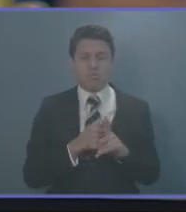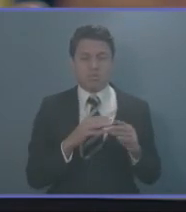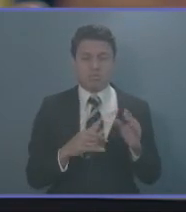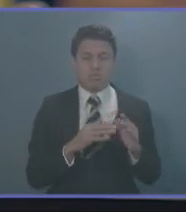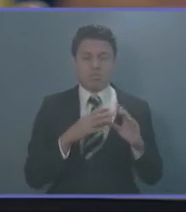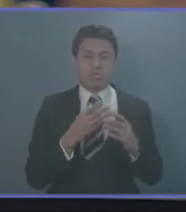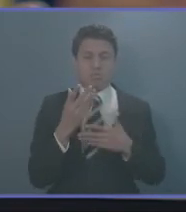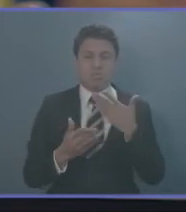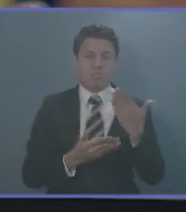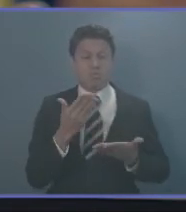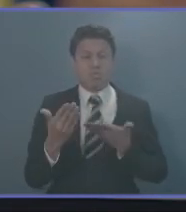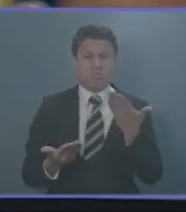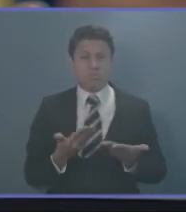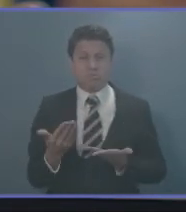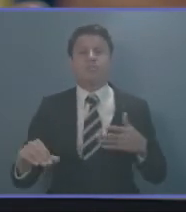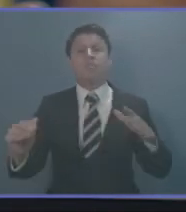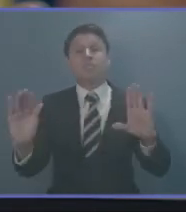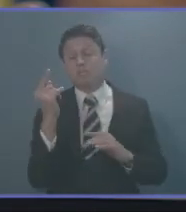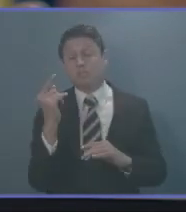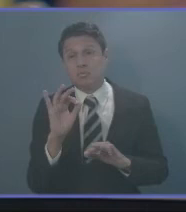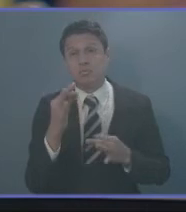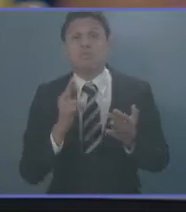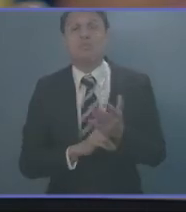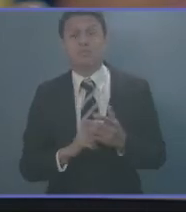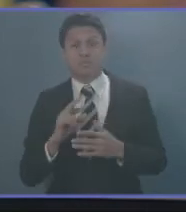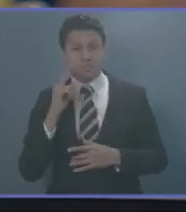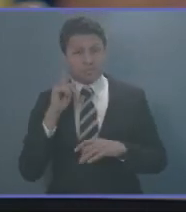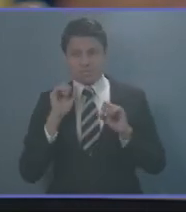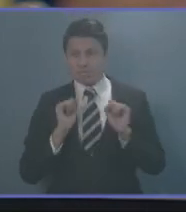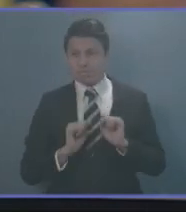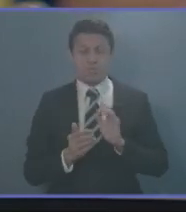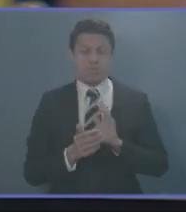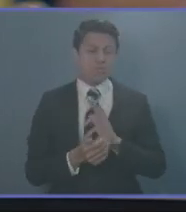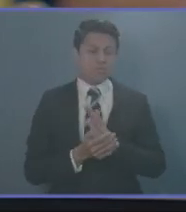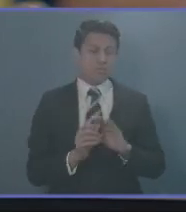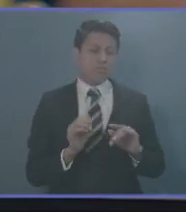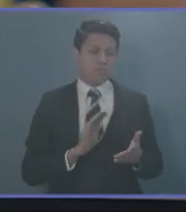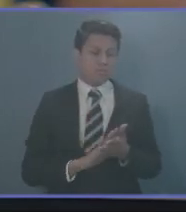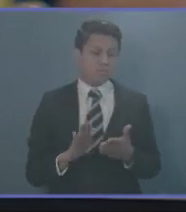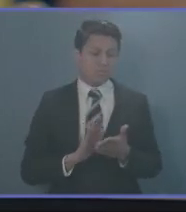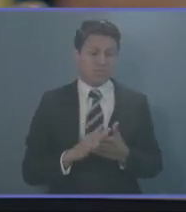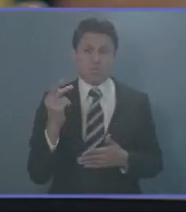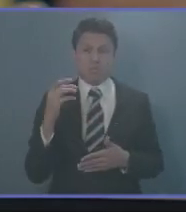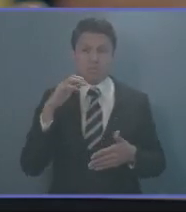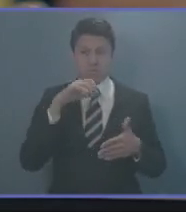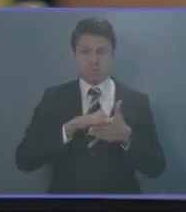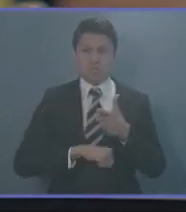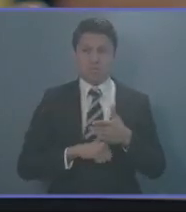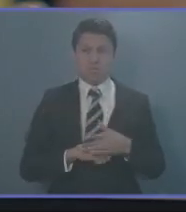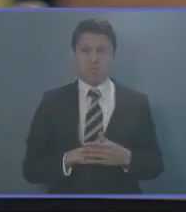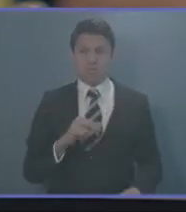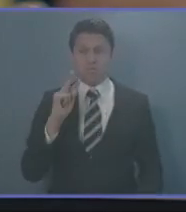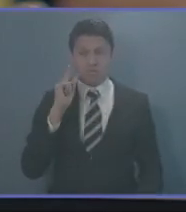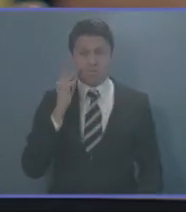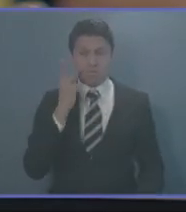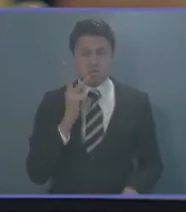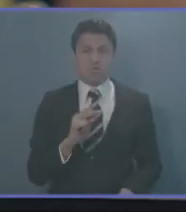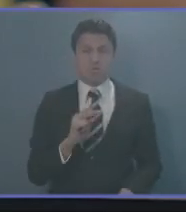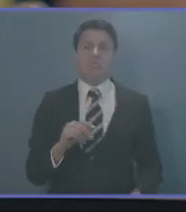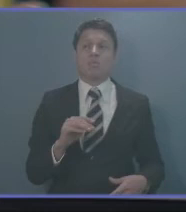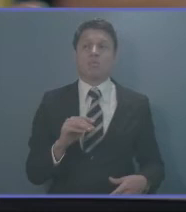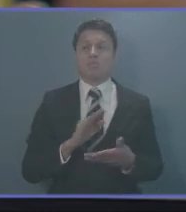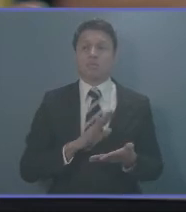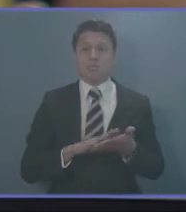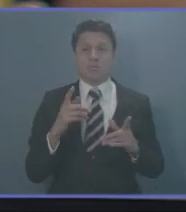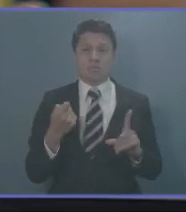sector comercio y servicios. Si el contribuyente resultare sin capacidad contributiva, la multa que se le aplicará será de medio salario